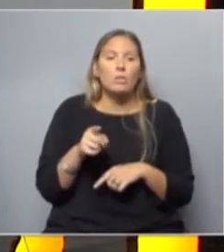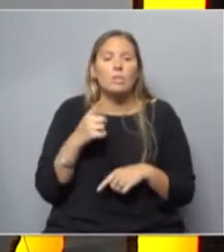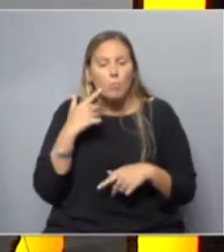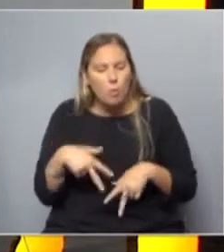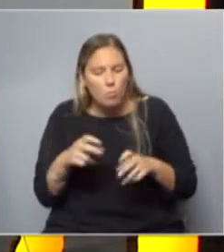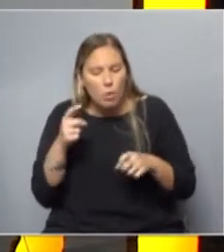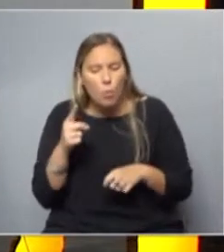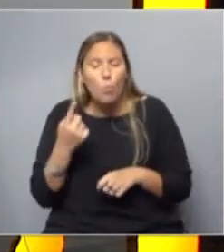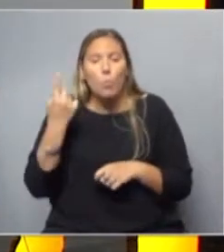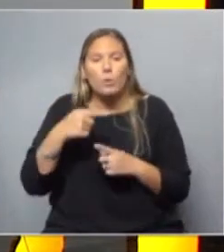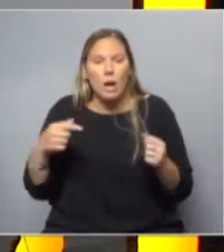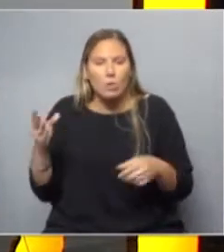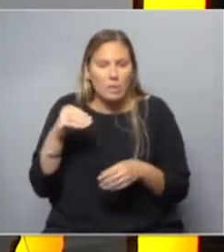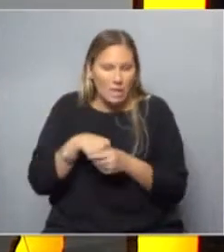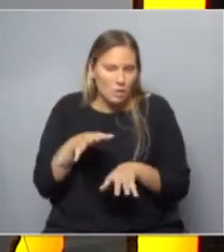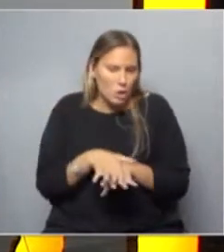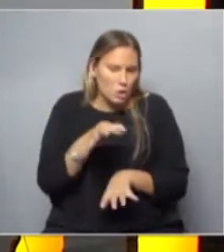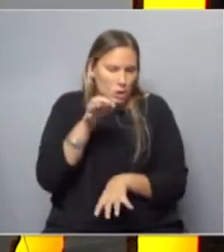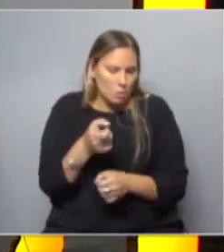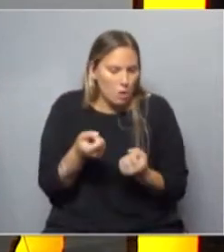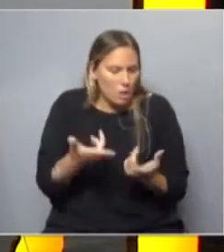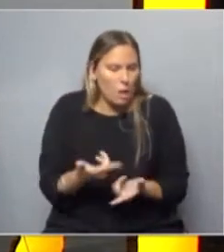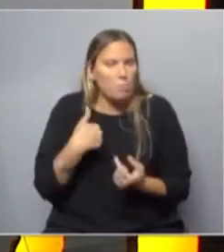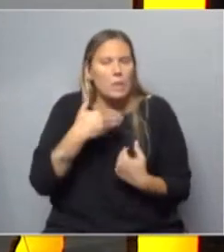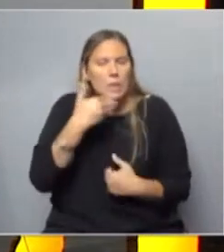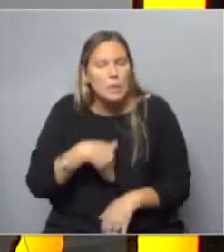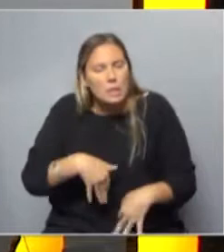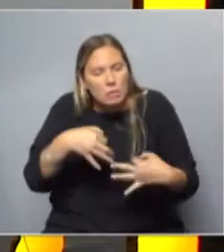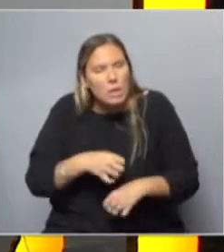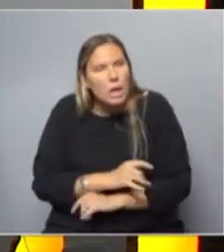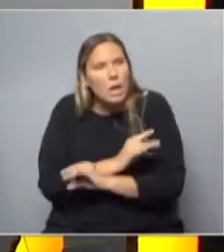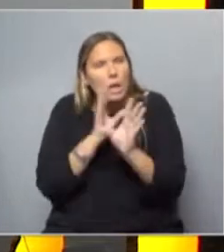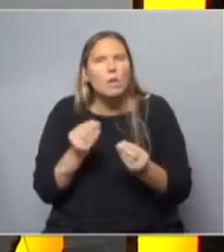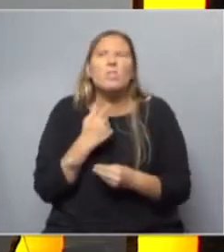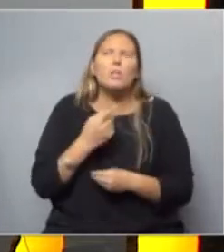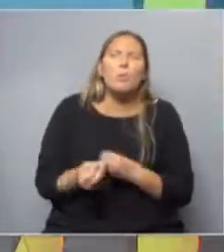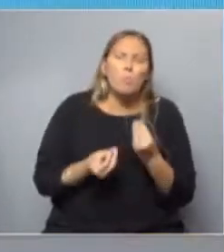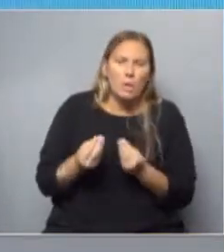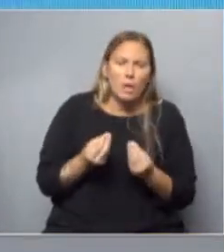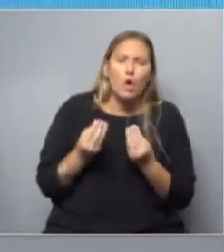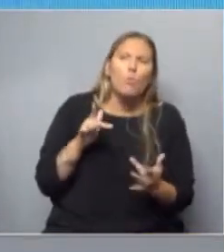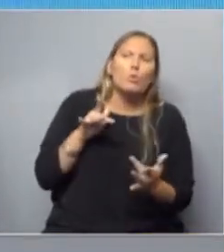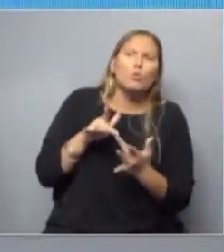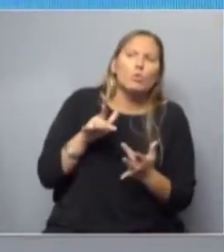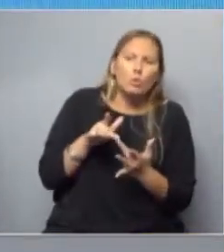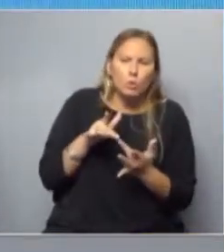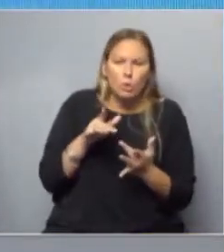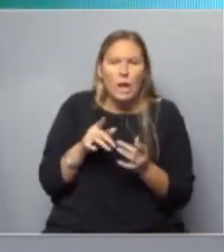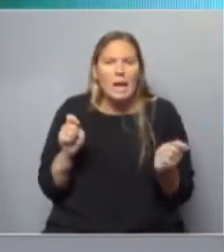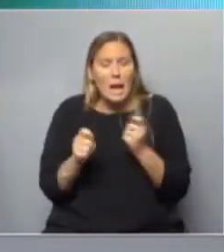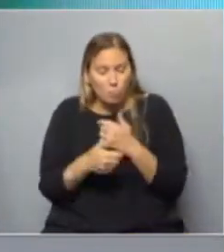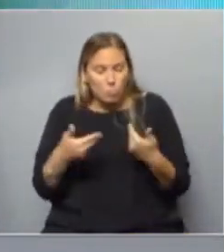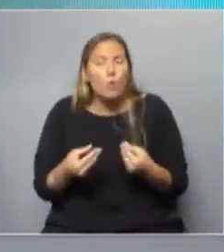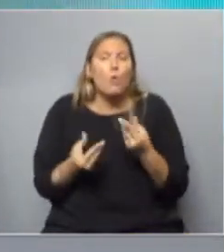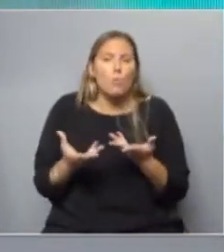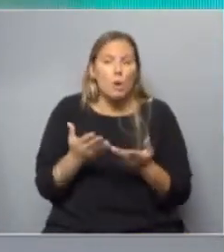factores que inyecta dentro de nuestra célula para entender bien, ¿no? Cómo funciona, a quién va a tocar, qué cambios hace, porque